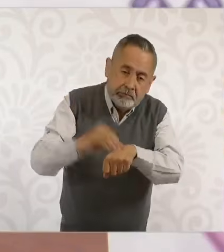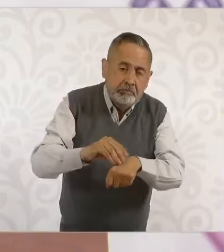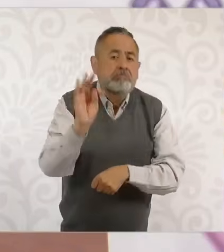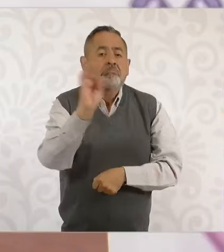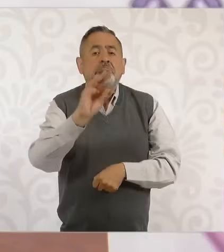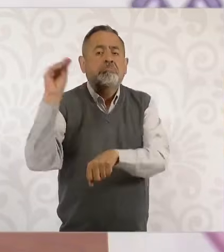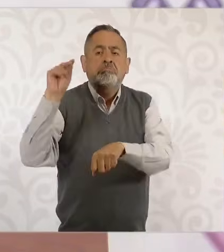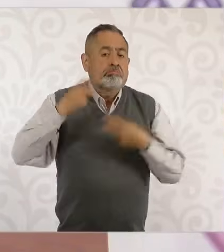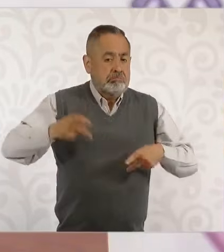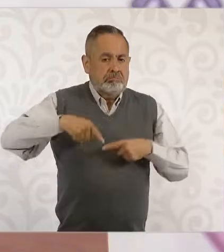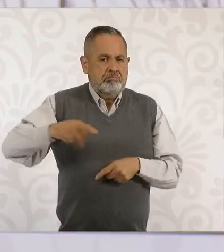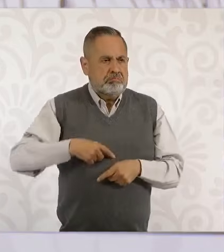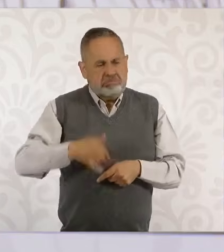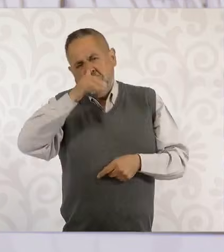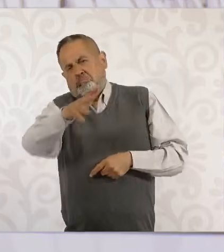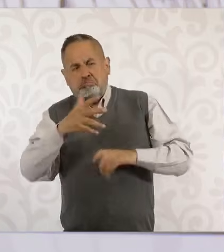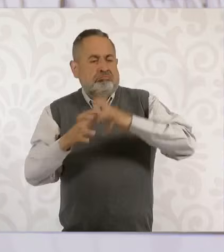tranquila, a escuchar al